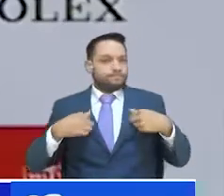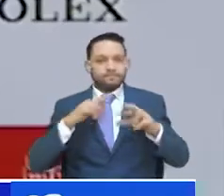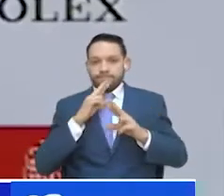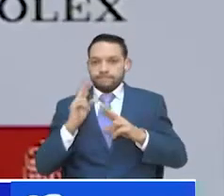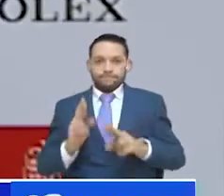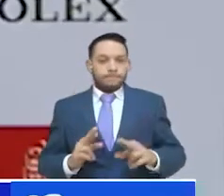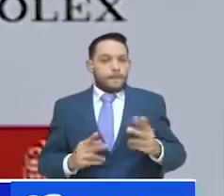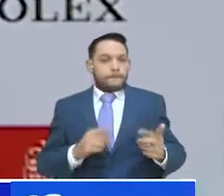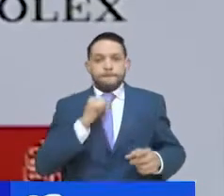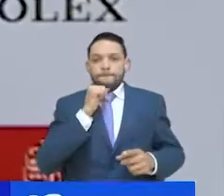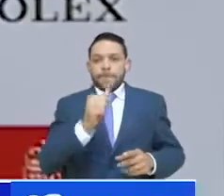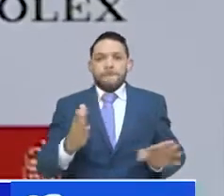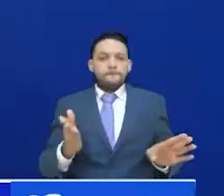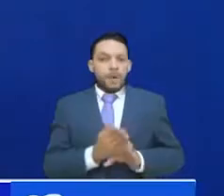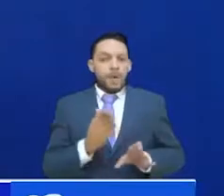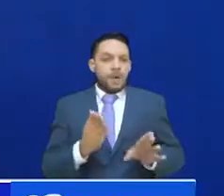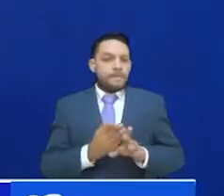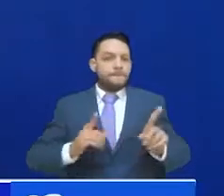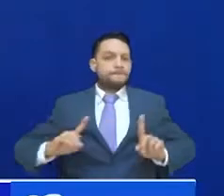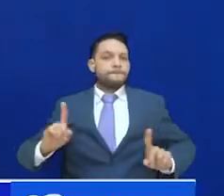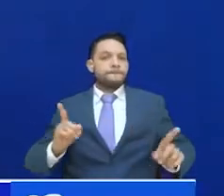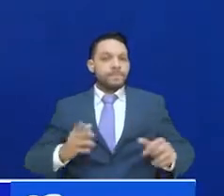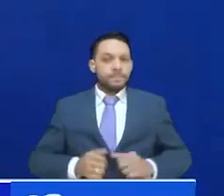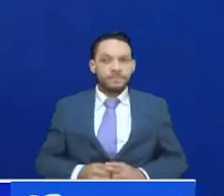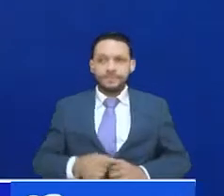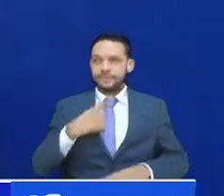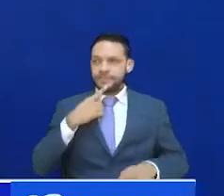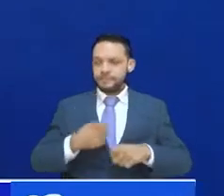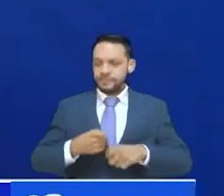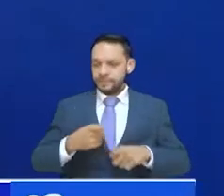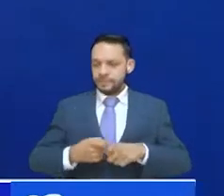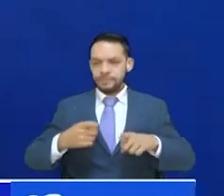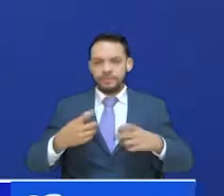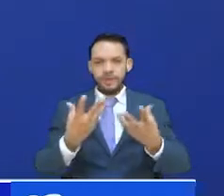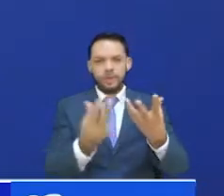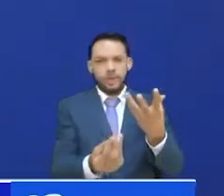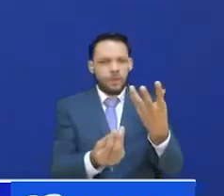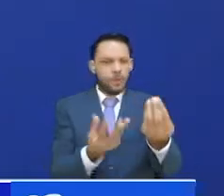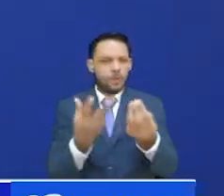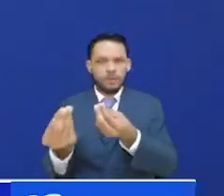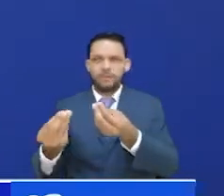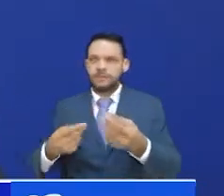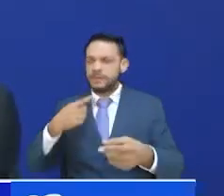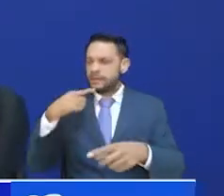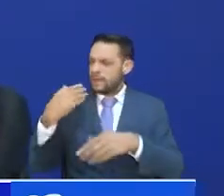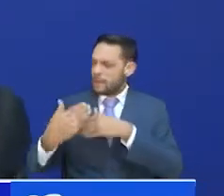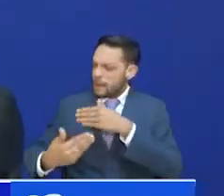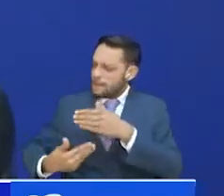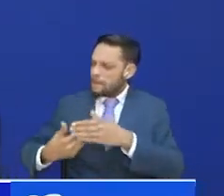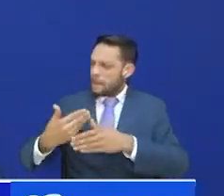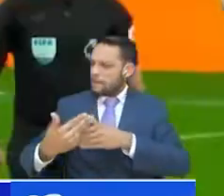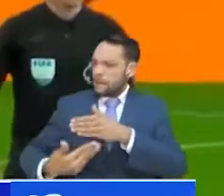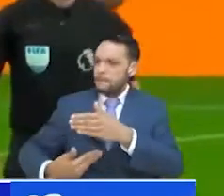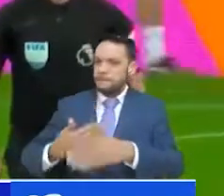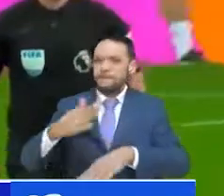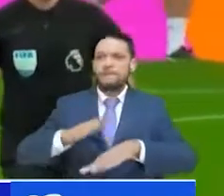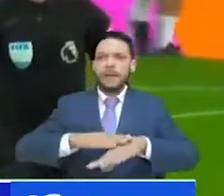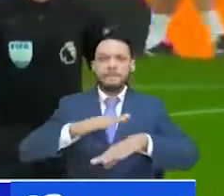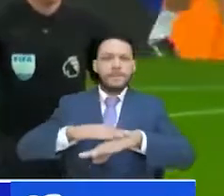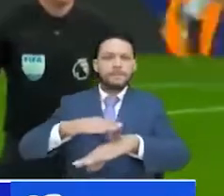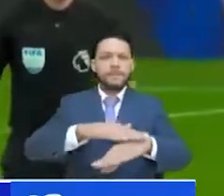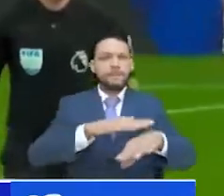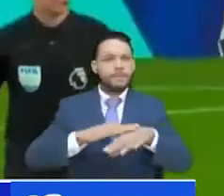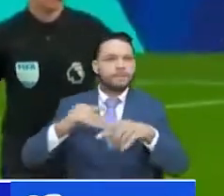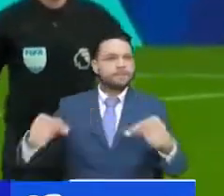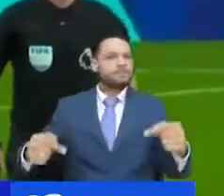si lo hago, estaría haciendo lo mismo. El cerco a Rusia continúa por todos los flancos y con el paso de las horas podrían conocerse nuevas medidas de